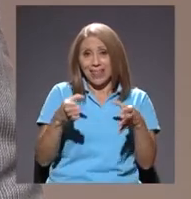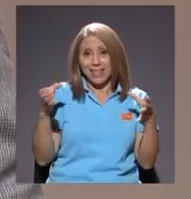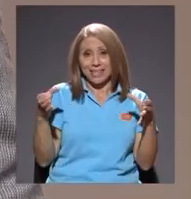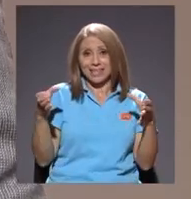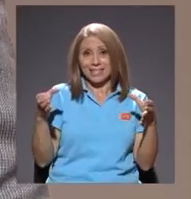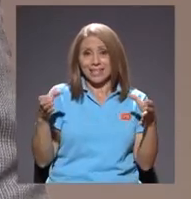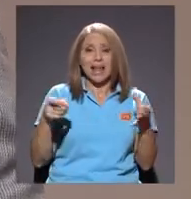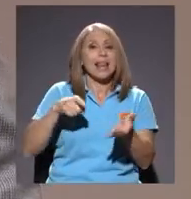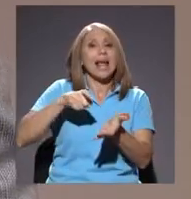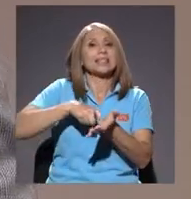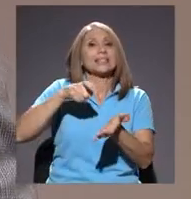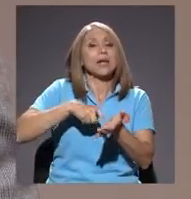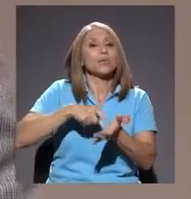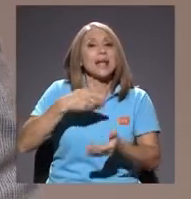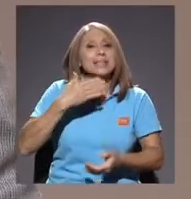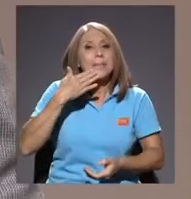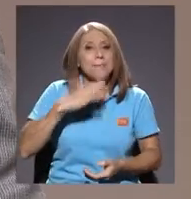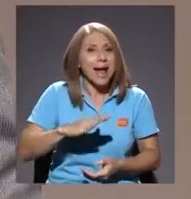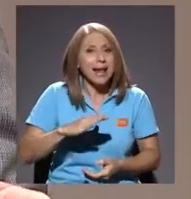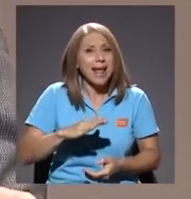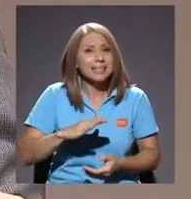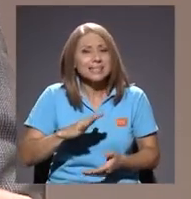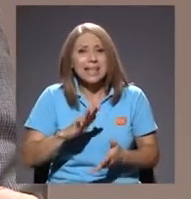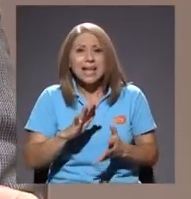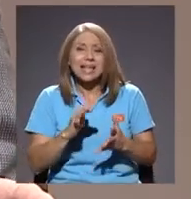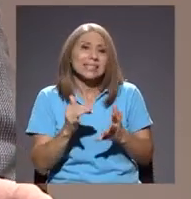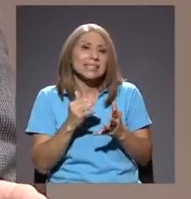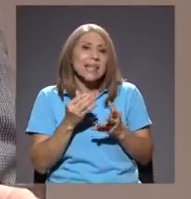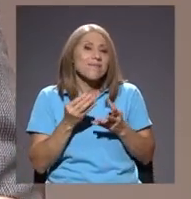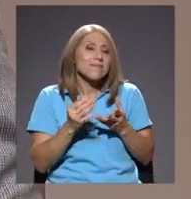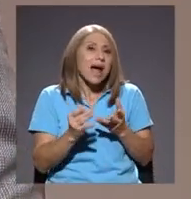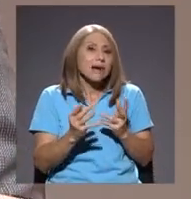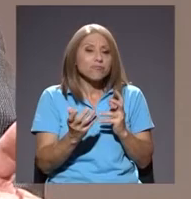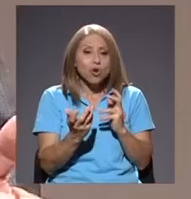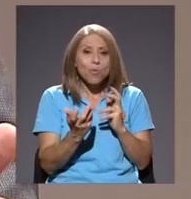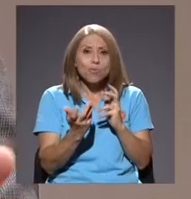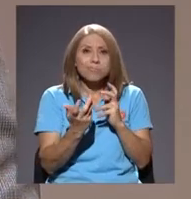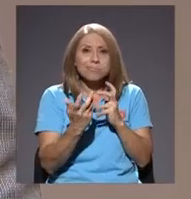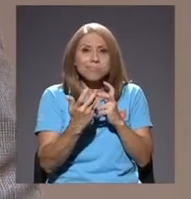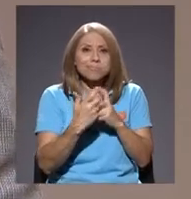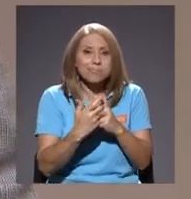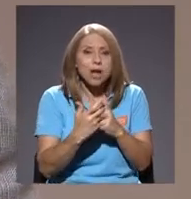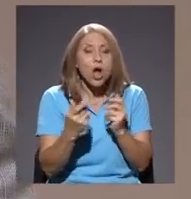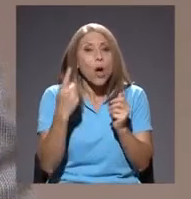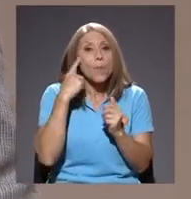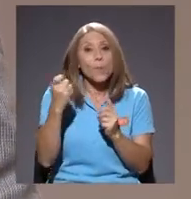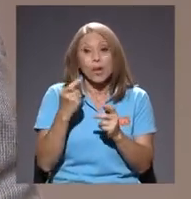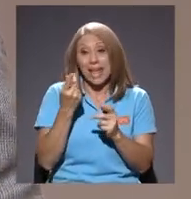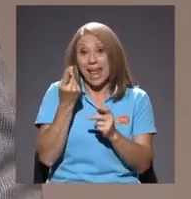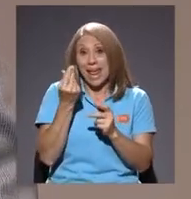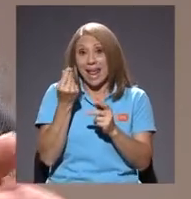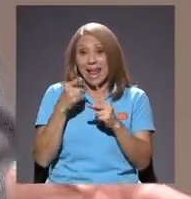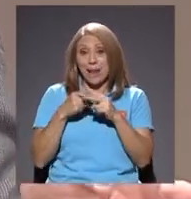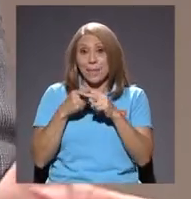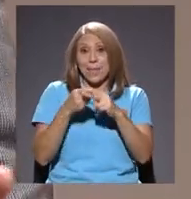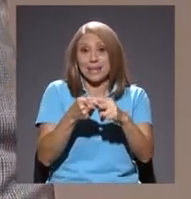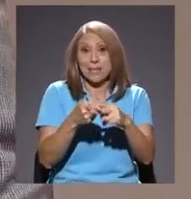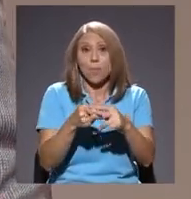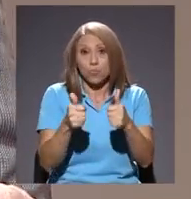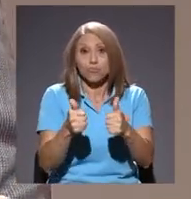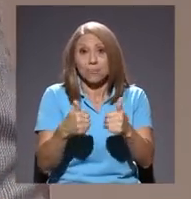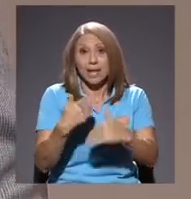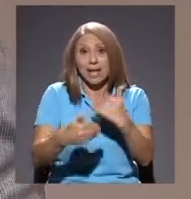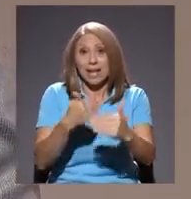de alguna manera se van y cuando en función de que la base del crédito otorgado crece los préstamos al principio siempre son buenos